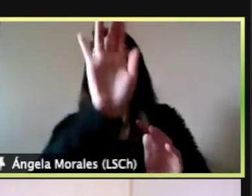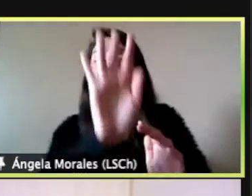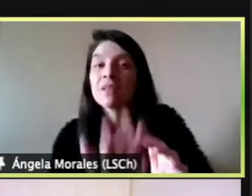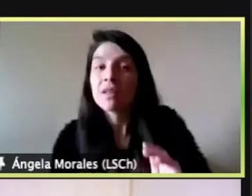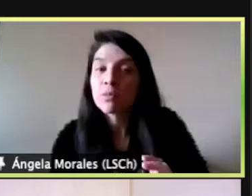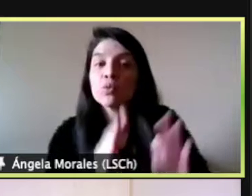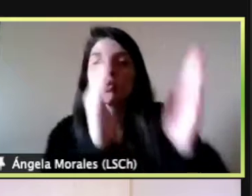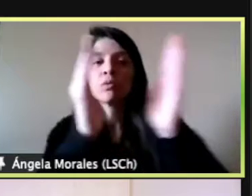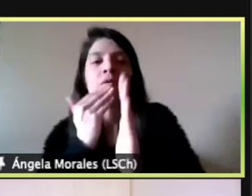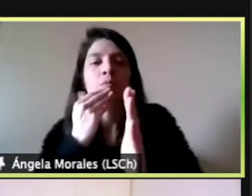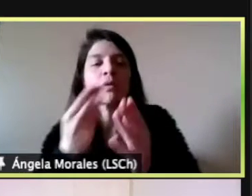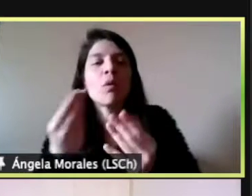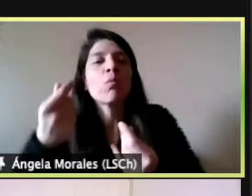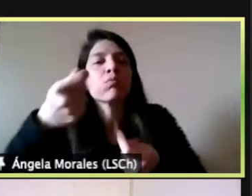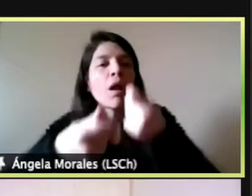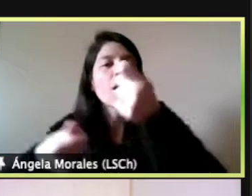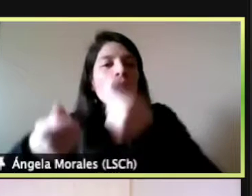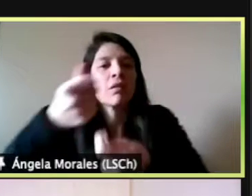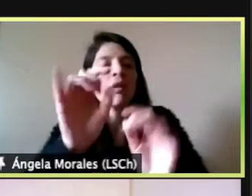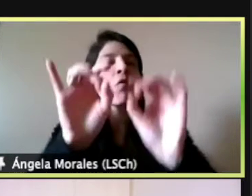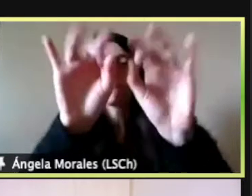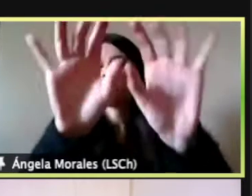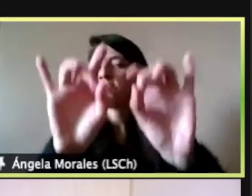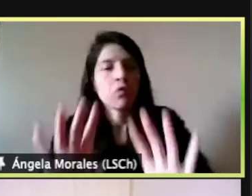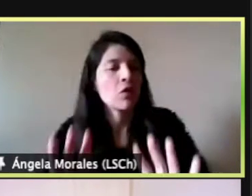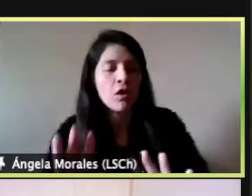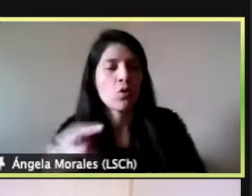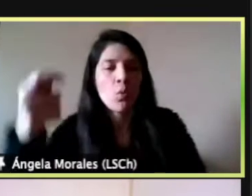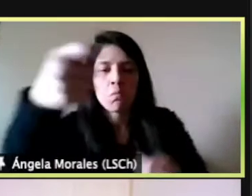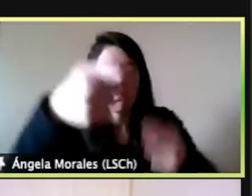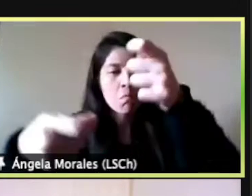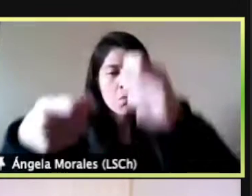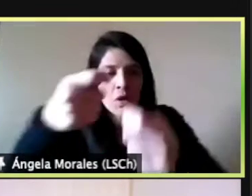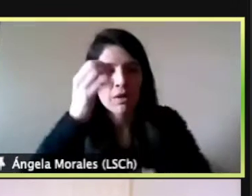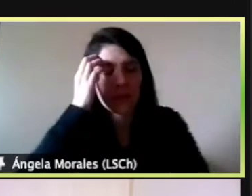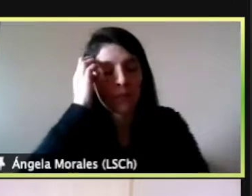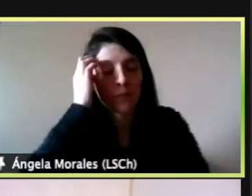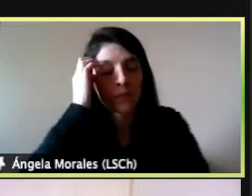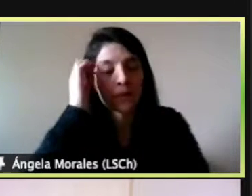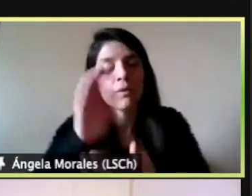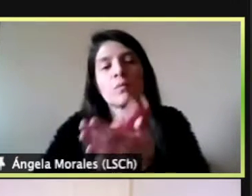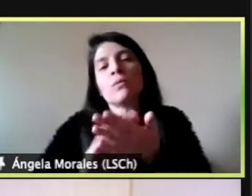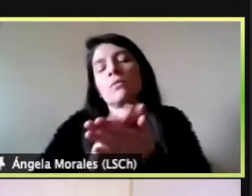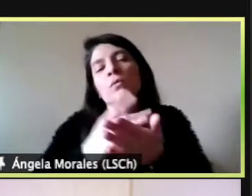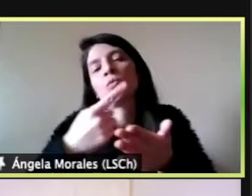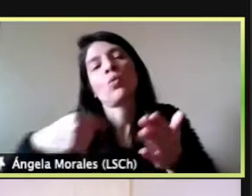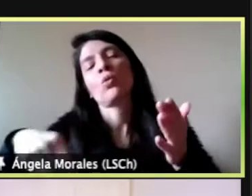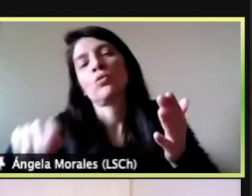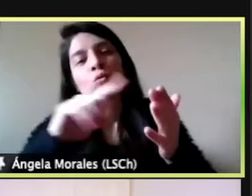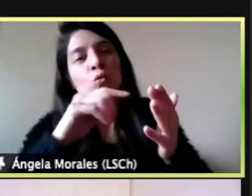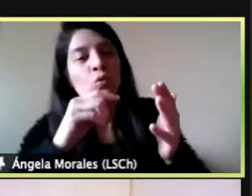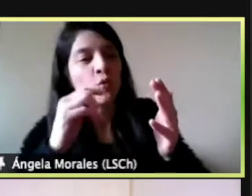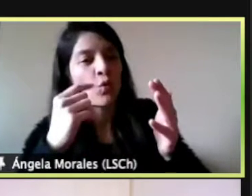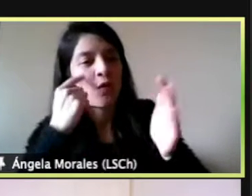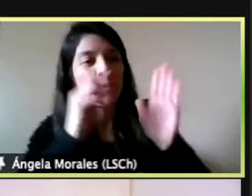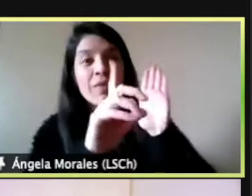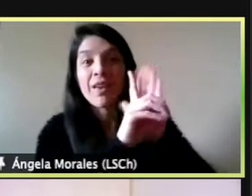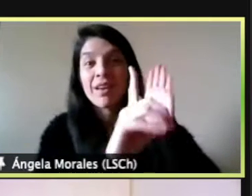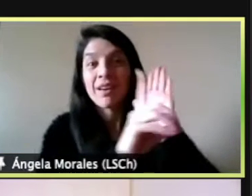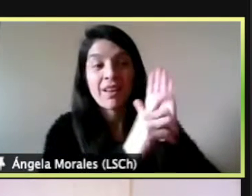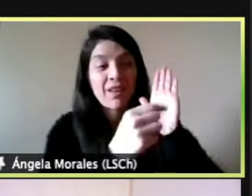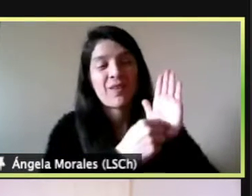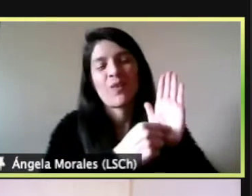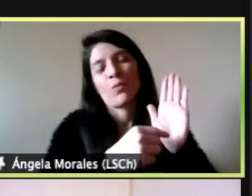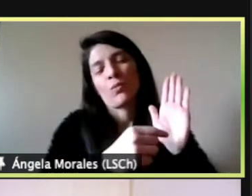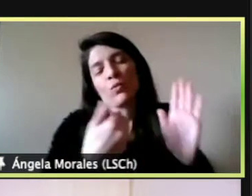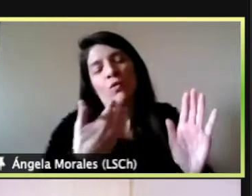son montos fijos, que si nosotros vamos, no sé, a un decreto de gobierno, va a existir un decreto